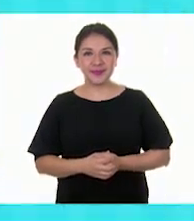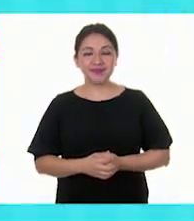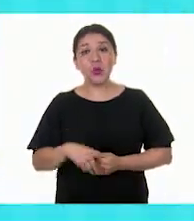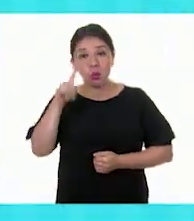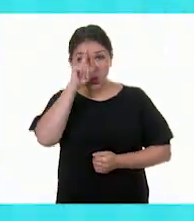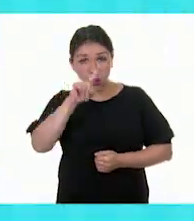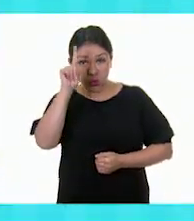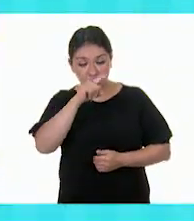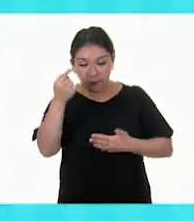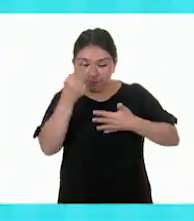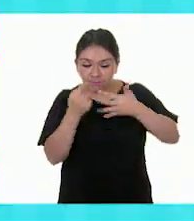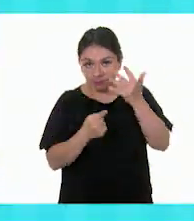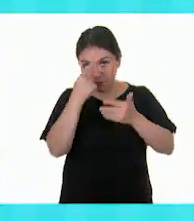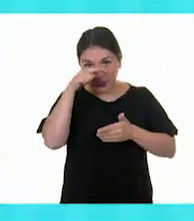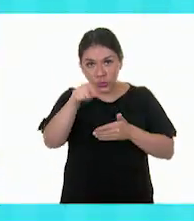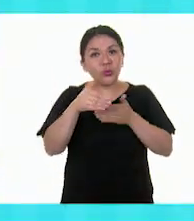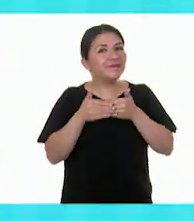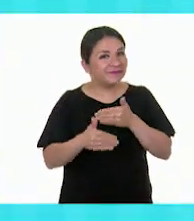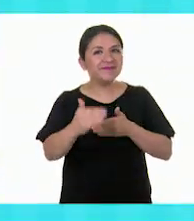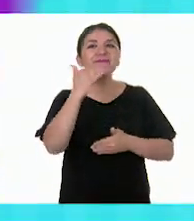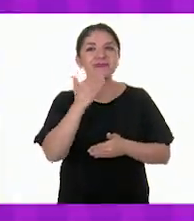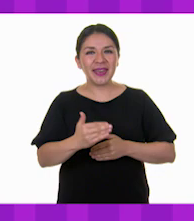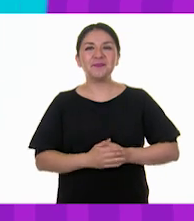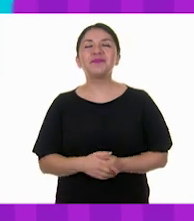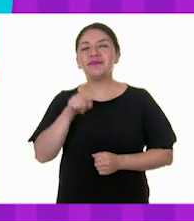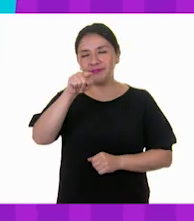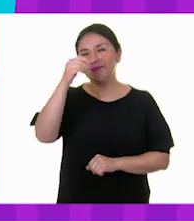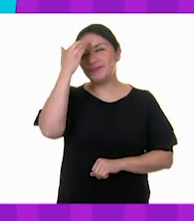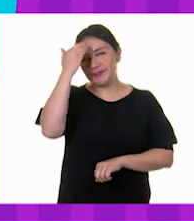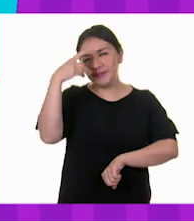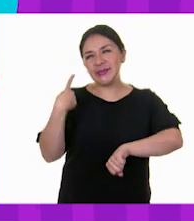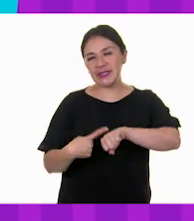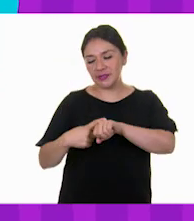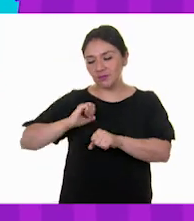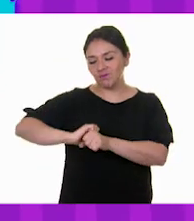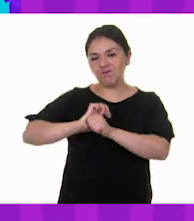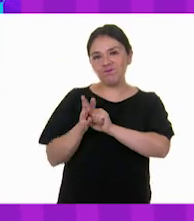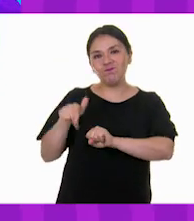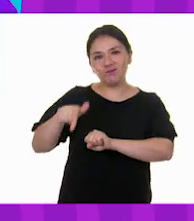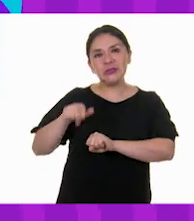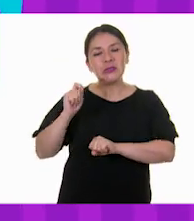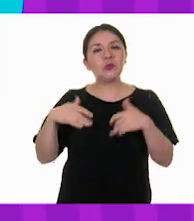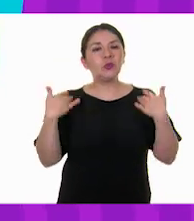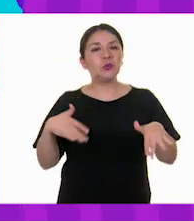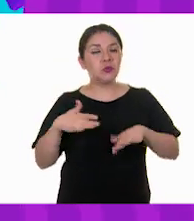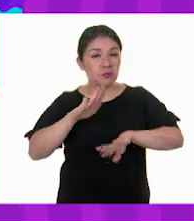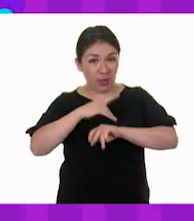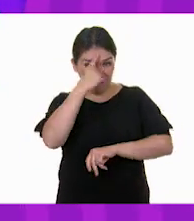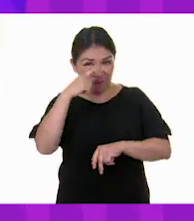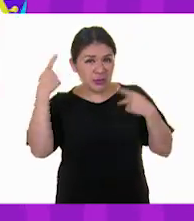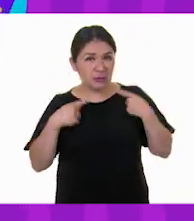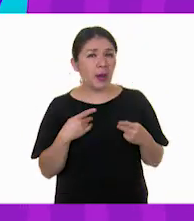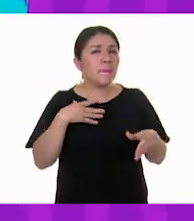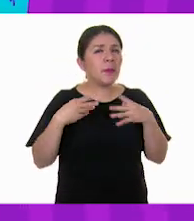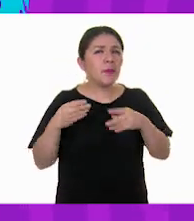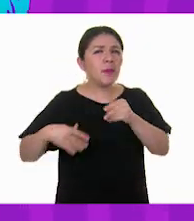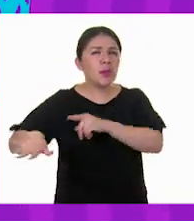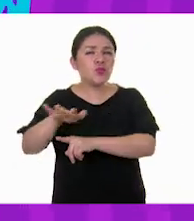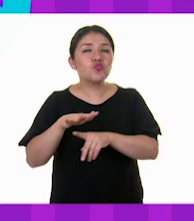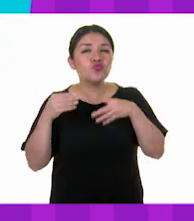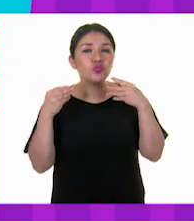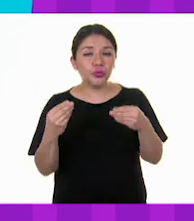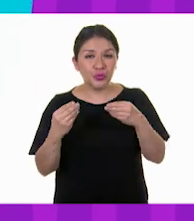Buenas prácticas para seguir adelante. Como todos sabemos, la COVID-19 es una enfermedad que se contagia muy fácilmente entre